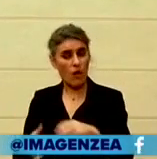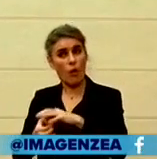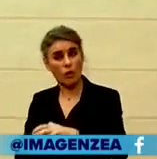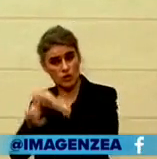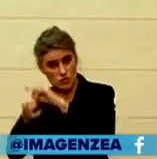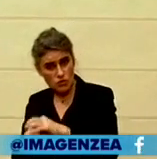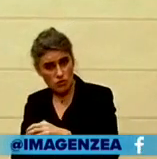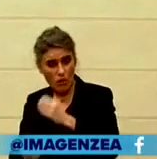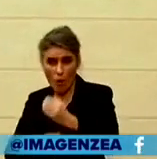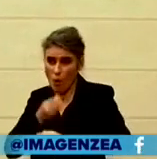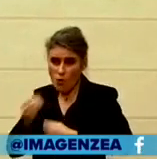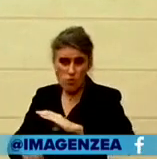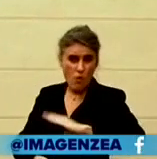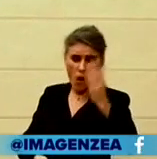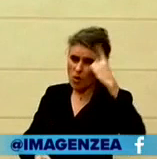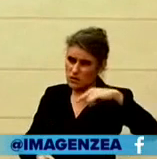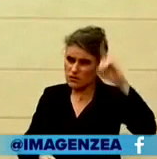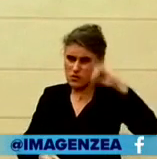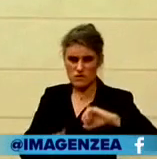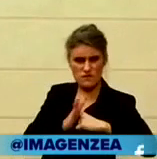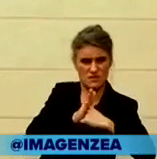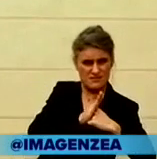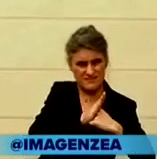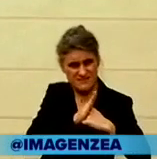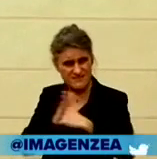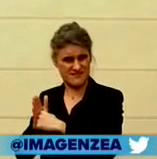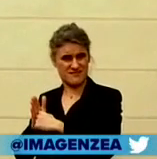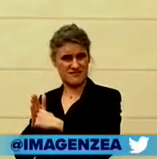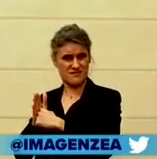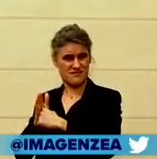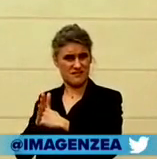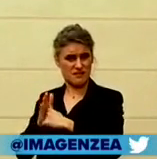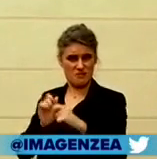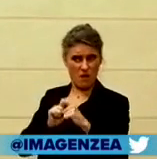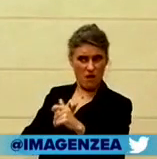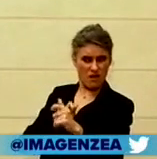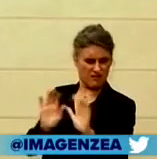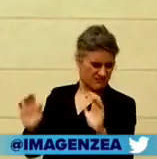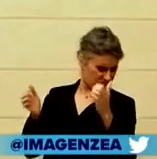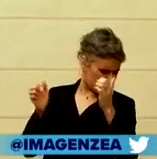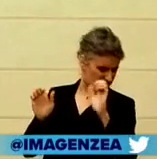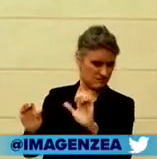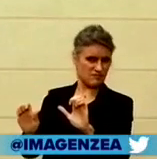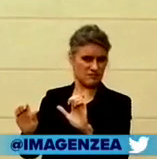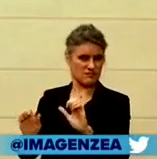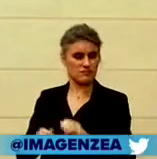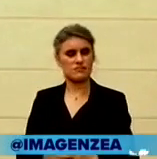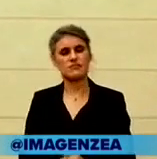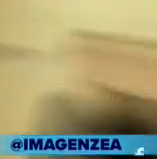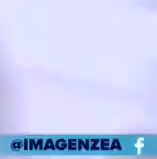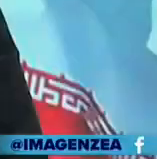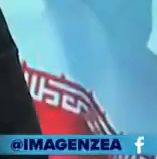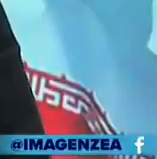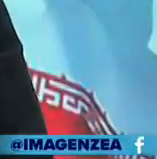y más allá, ante cualquier ideología o cambio que perseguiría los mismos propósitos.